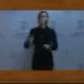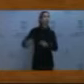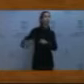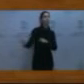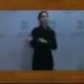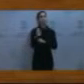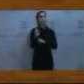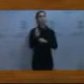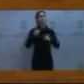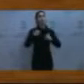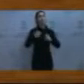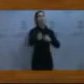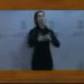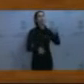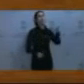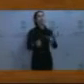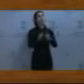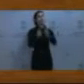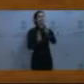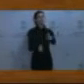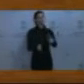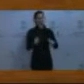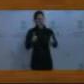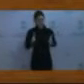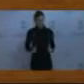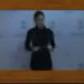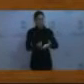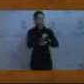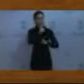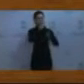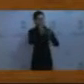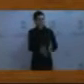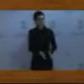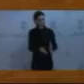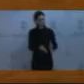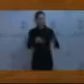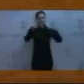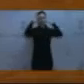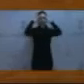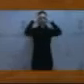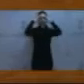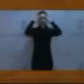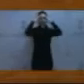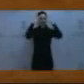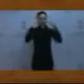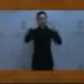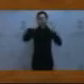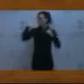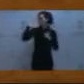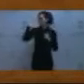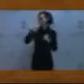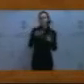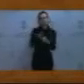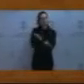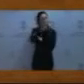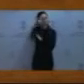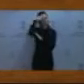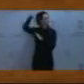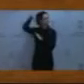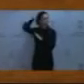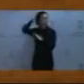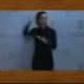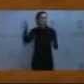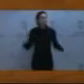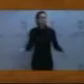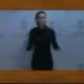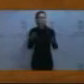oposiciones. Eso lo dijo el consejero de Educación, que ahora se echa las manos a la cabeza. Eso es cinismo. Y los